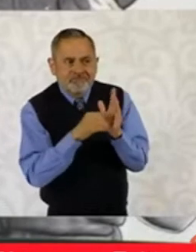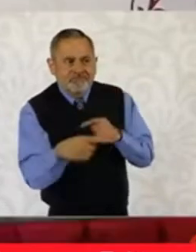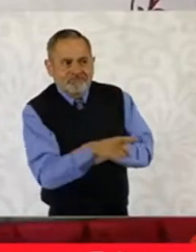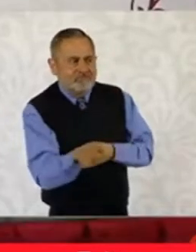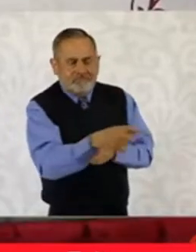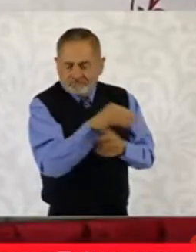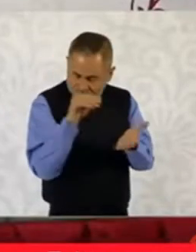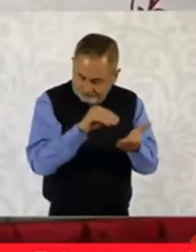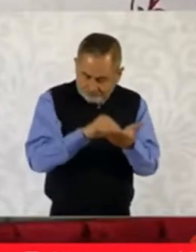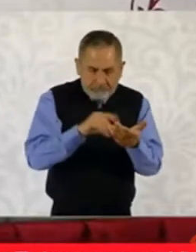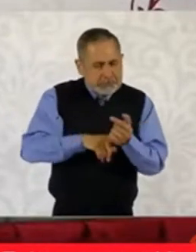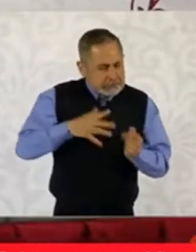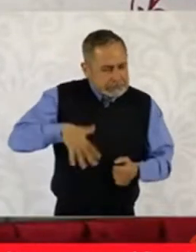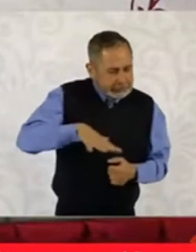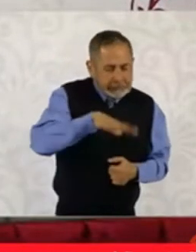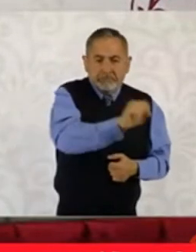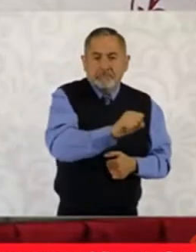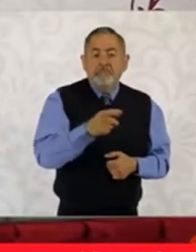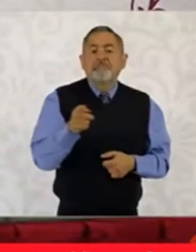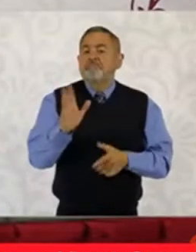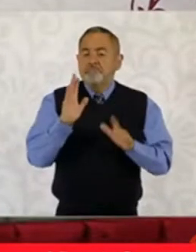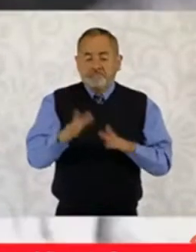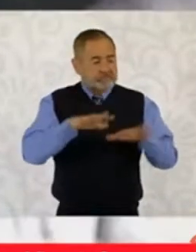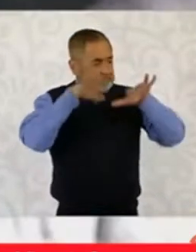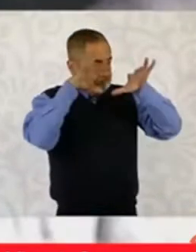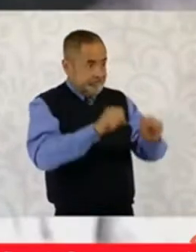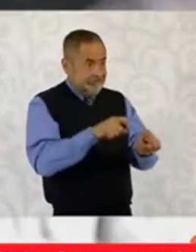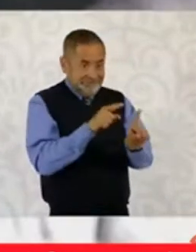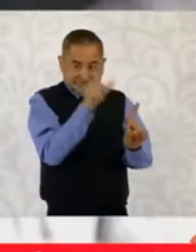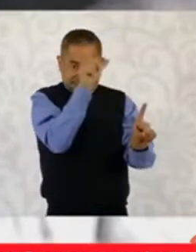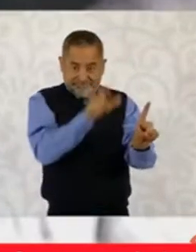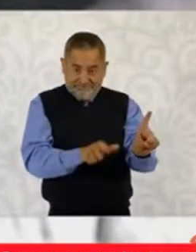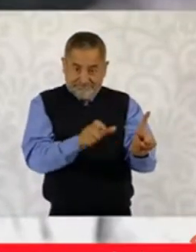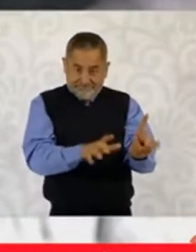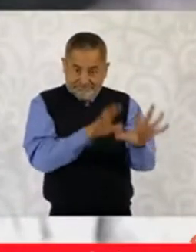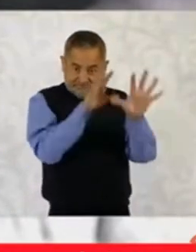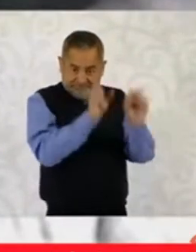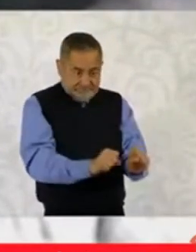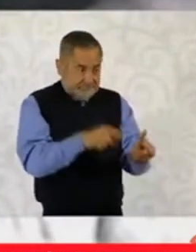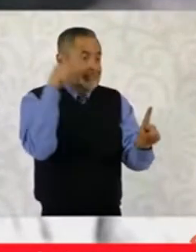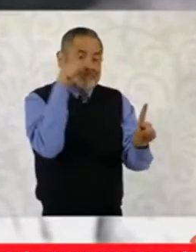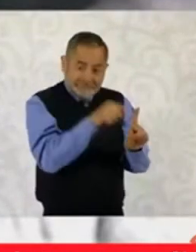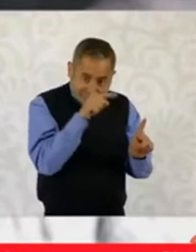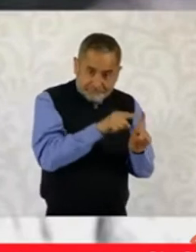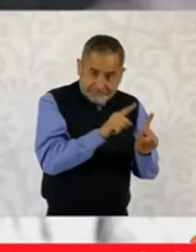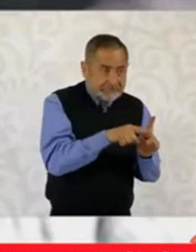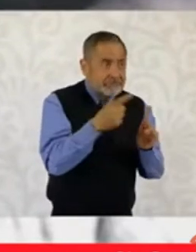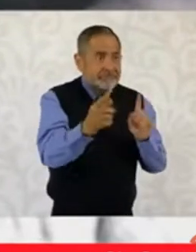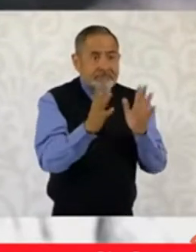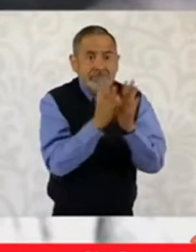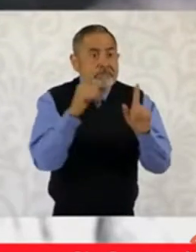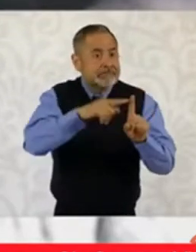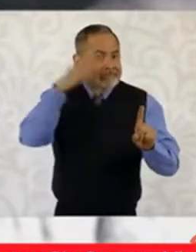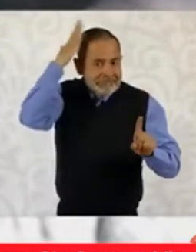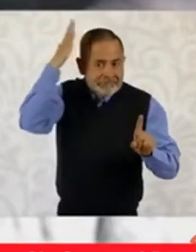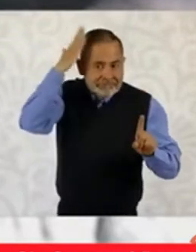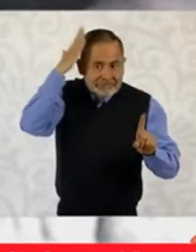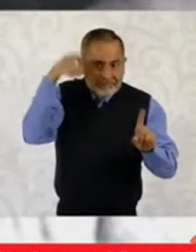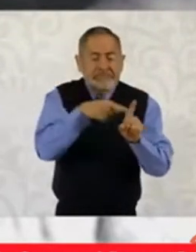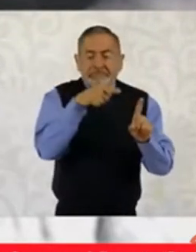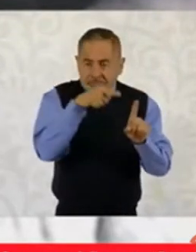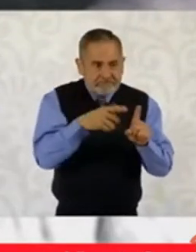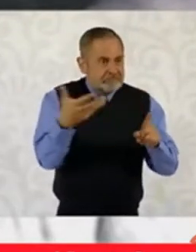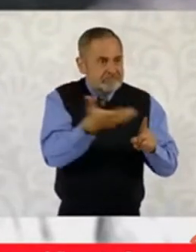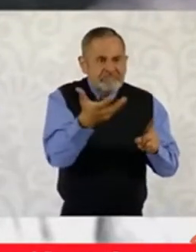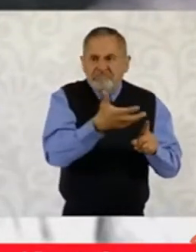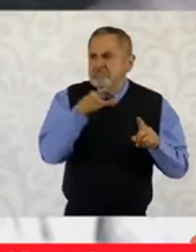de la organización criminal. Pero la detención de esta persona, la participación de esta persona como líder en el